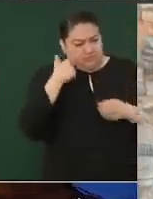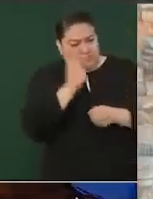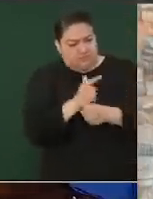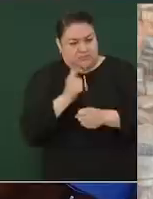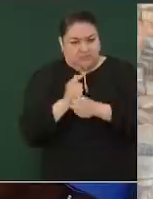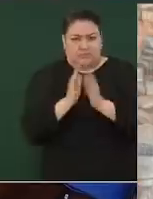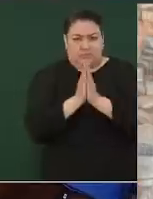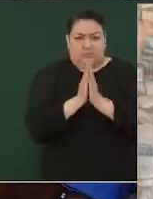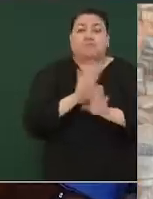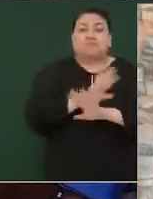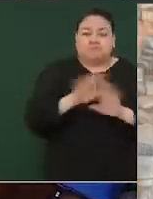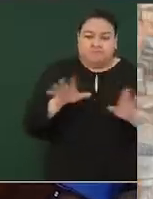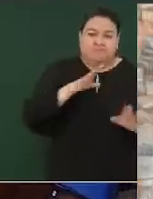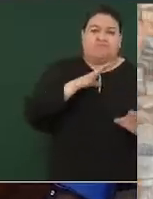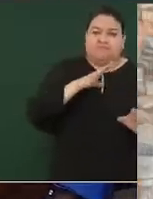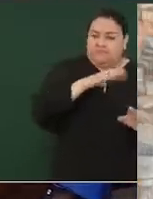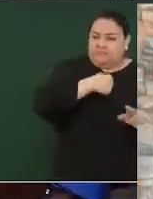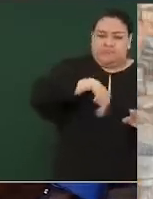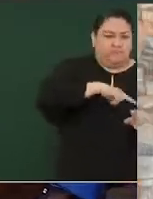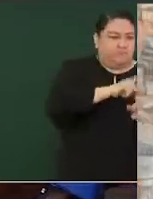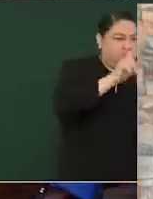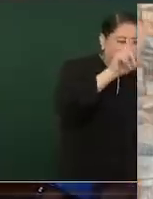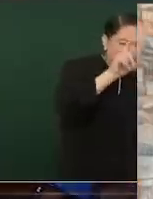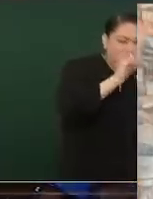ya tenemos las pruebas